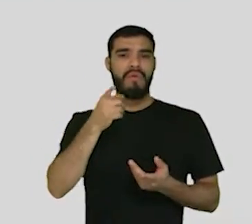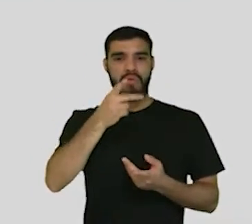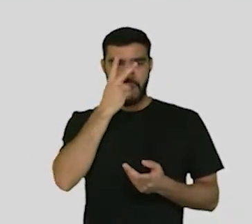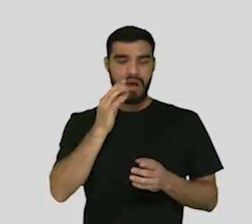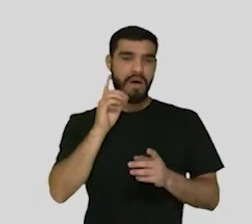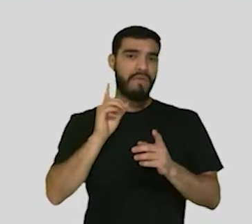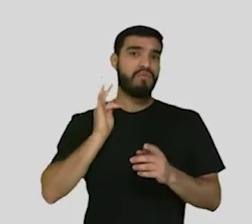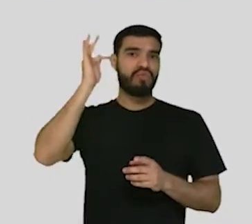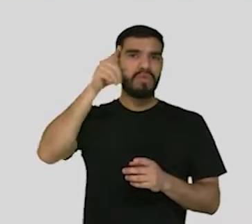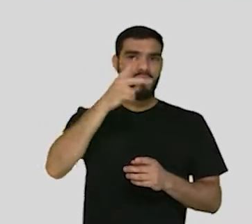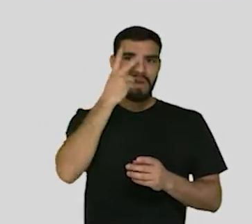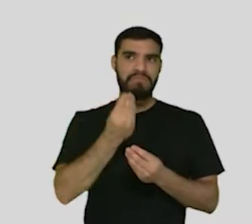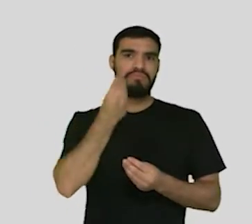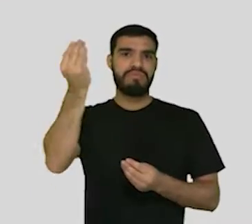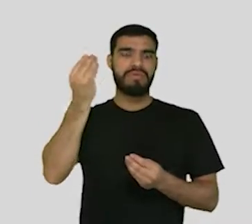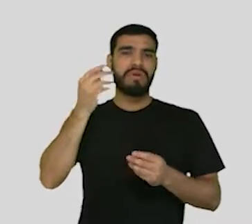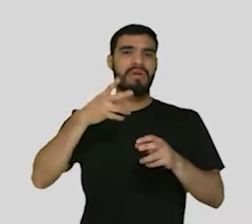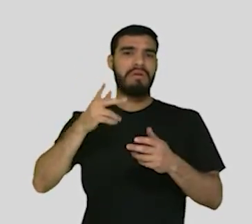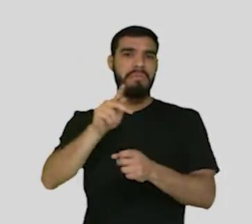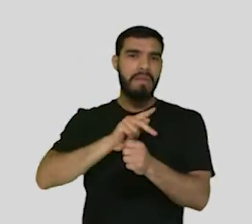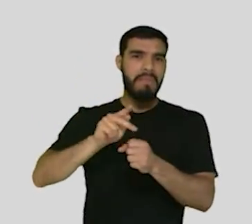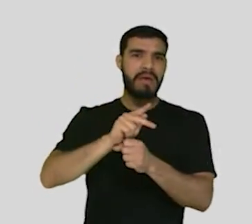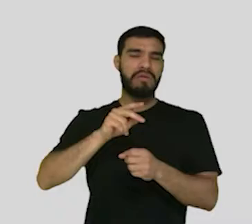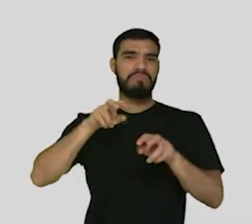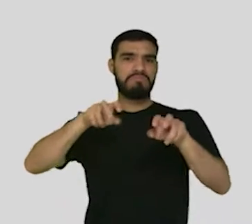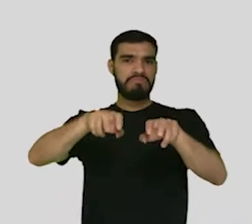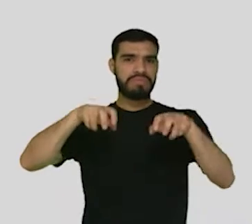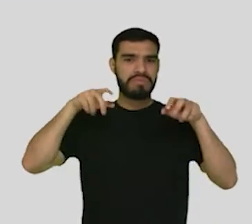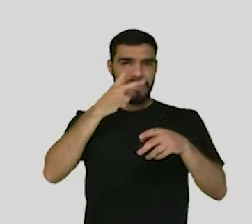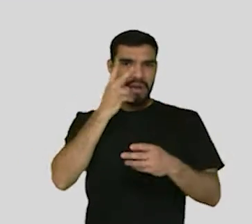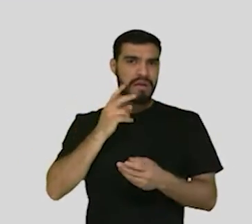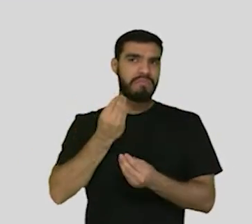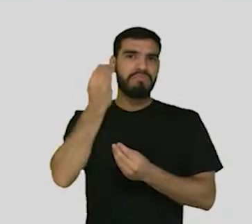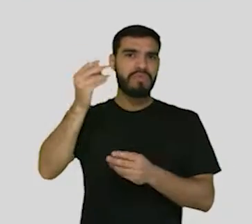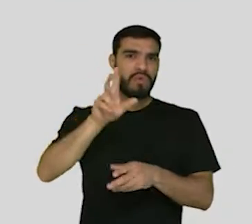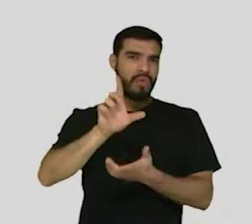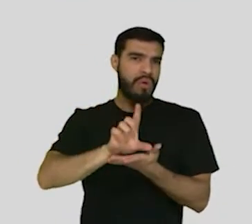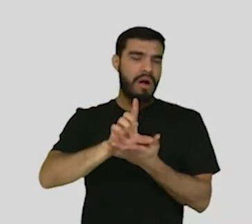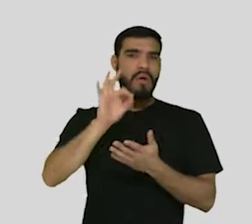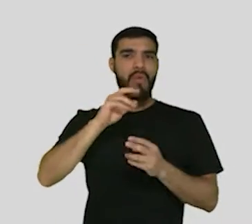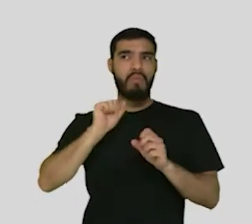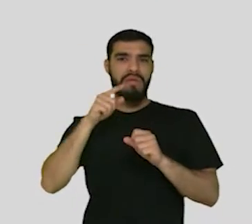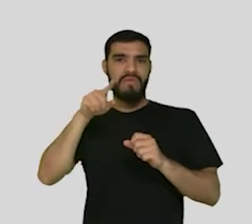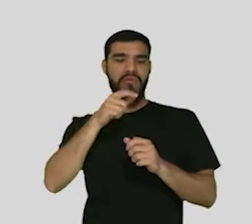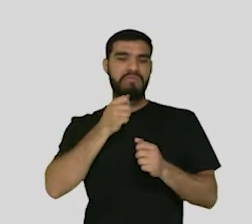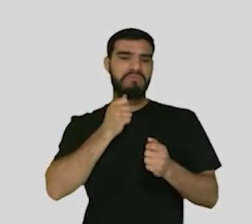tecotemeja oyereco mantepeten espacio de poder y catujo a esa con ambas eres oñe mapo por